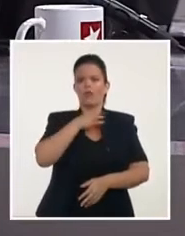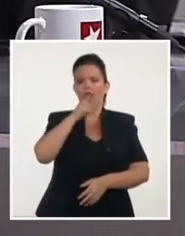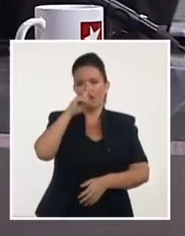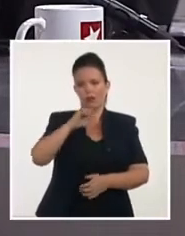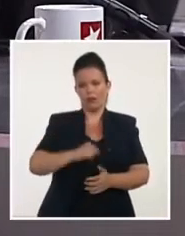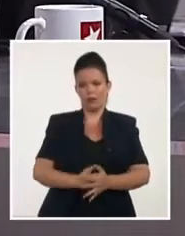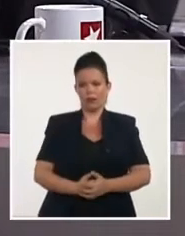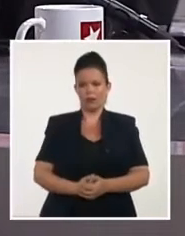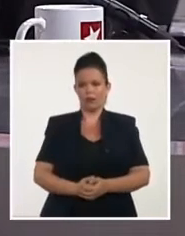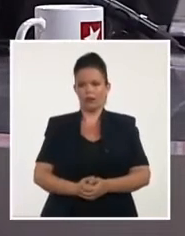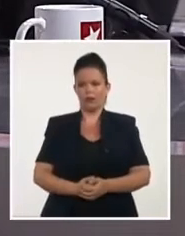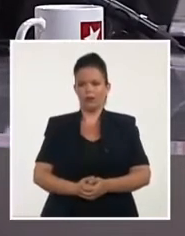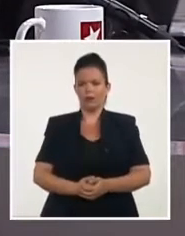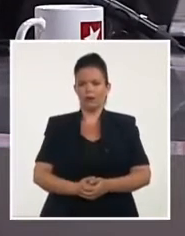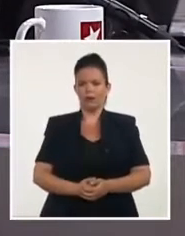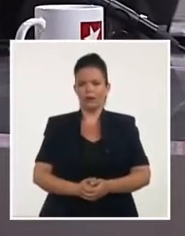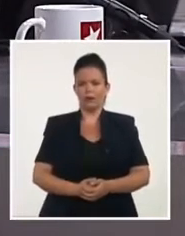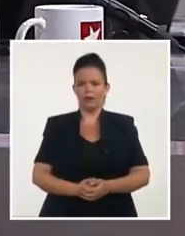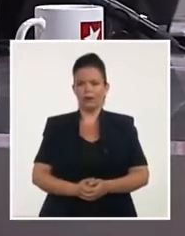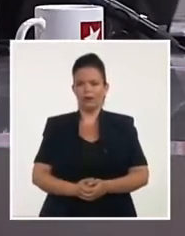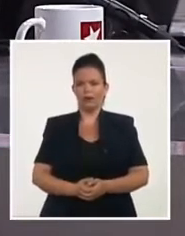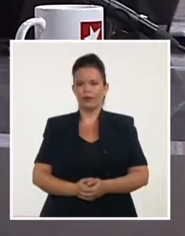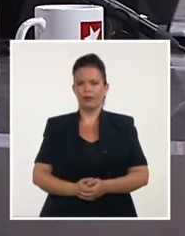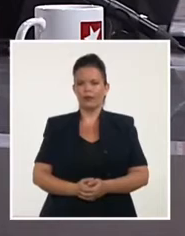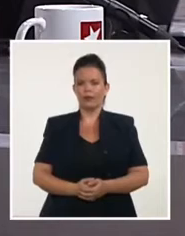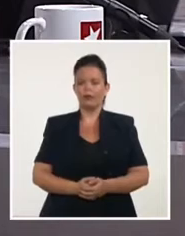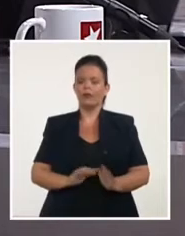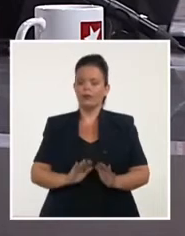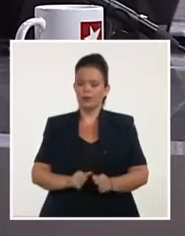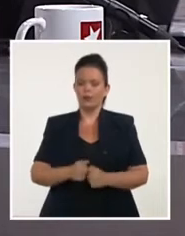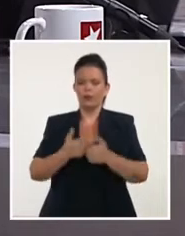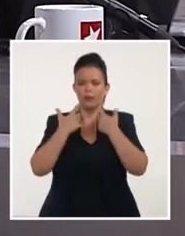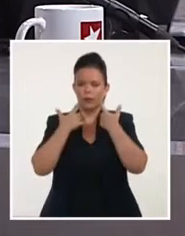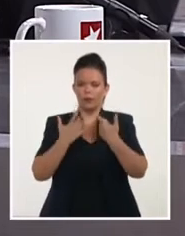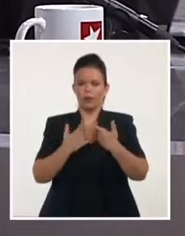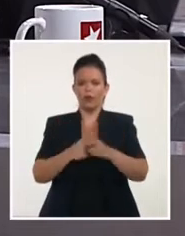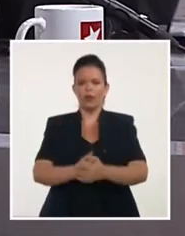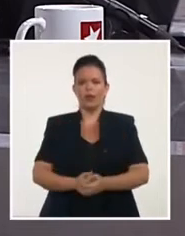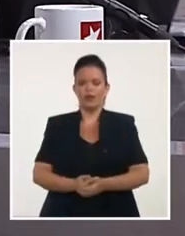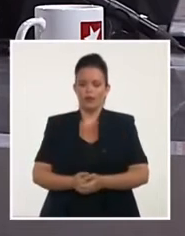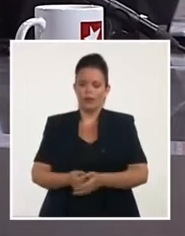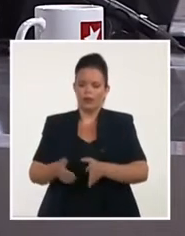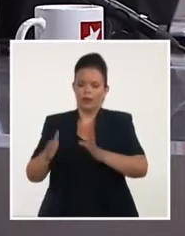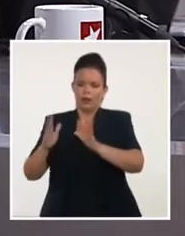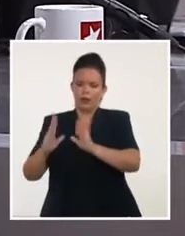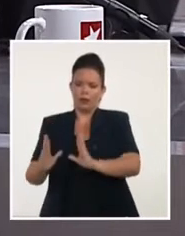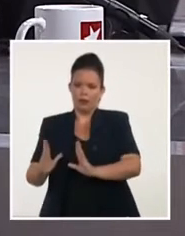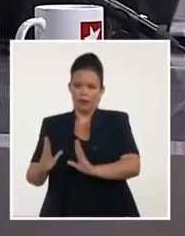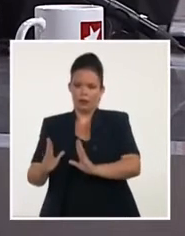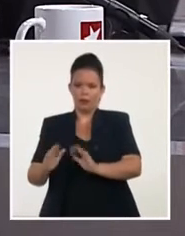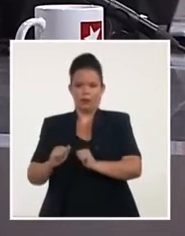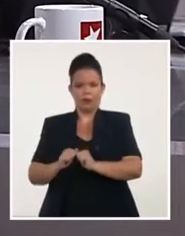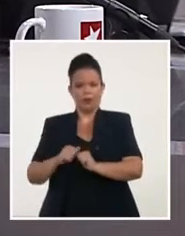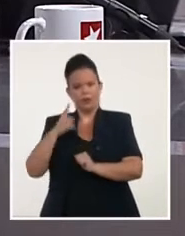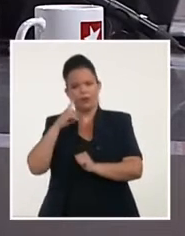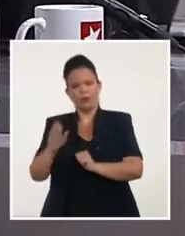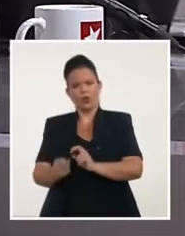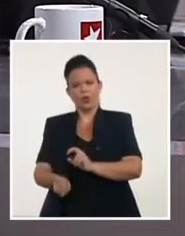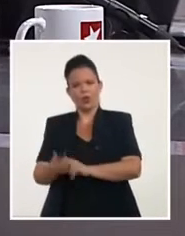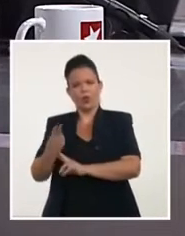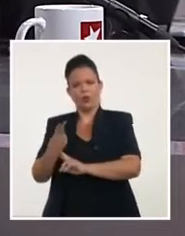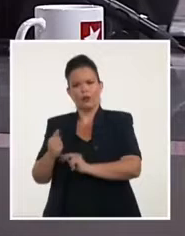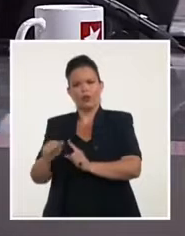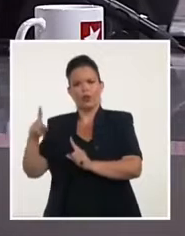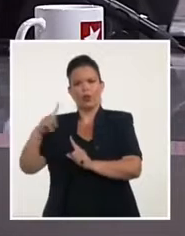lado, por eso es entendible que de pronto sale un tuit, o como decíamos el otro